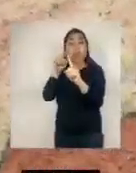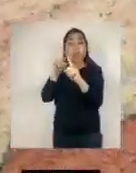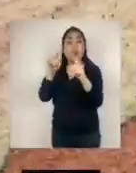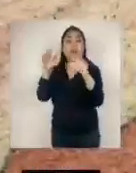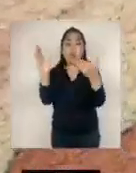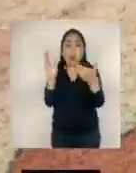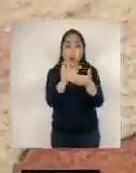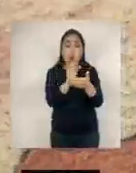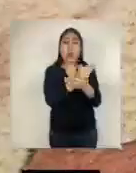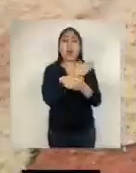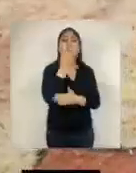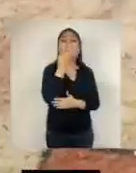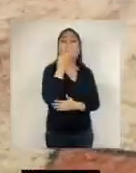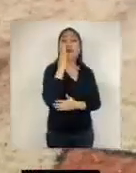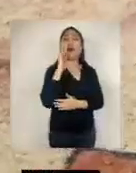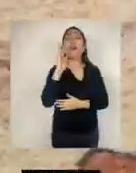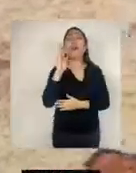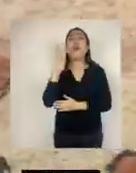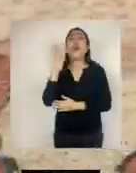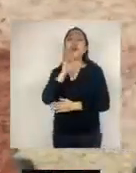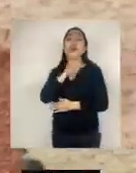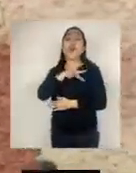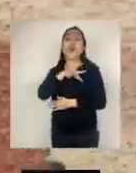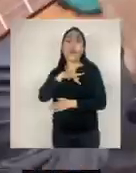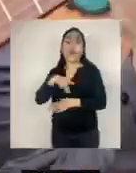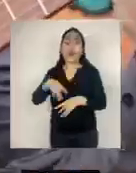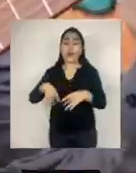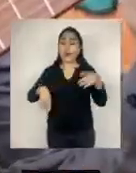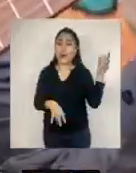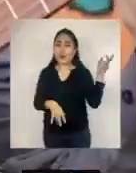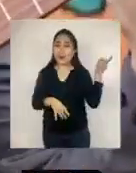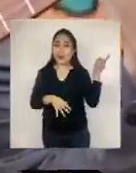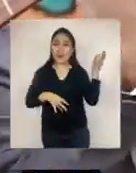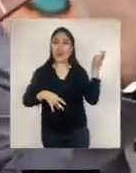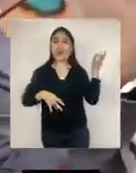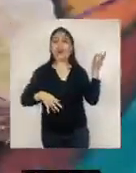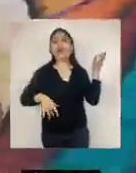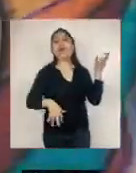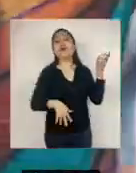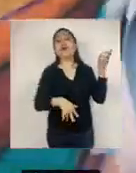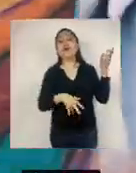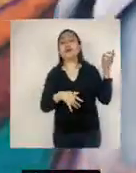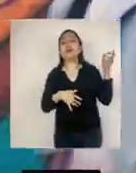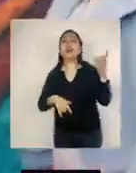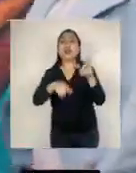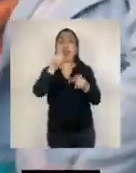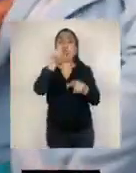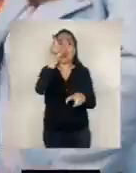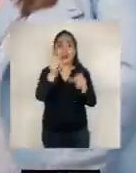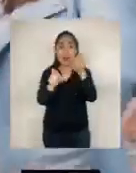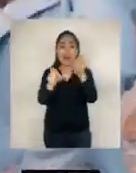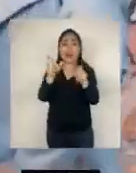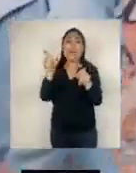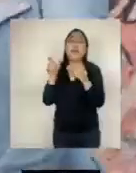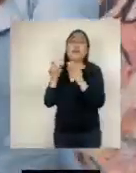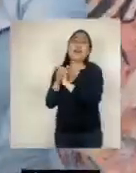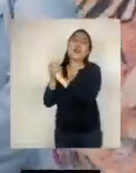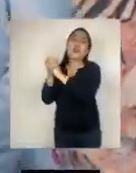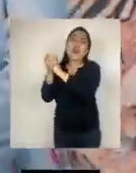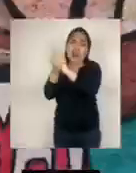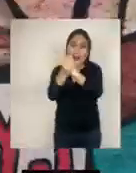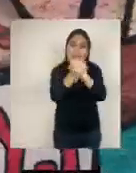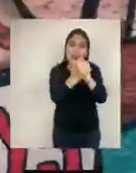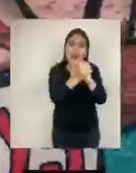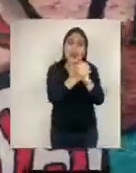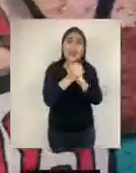hermosísima, muy elegante, ¿verdad? Sí, la chinchinera. Qué linda ella, claro. Muy linda ella. Parte de una tradición tan antigua